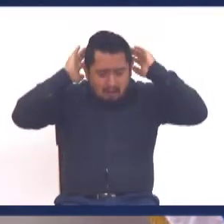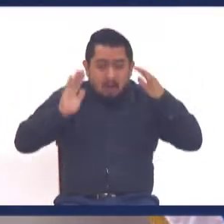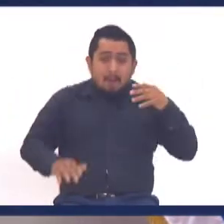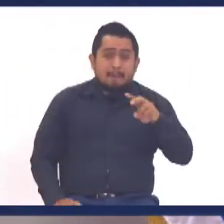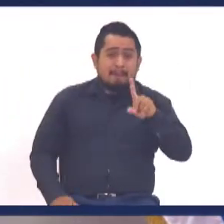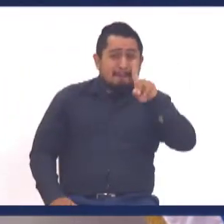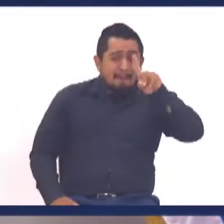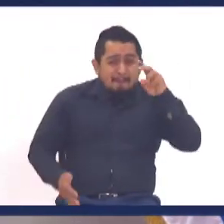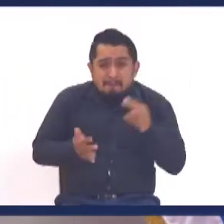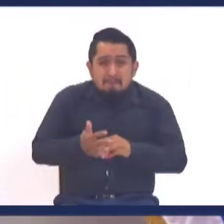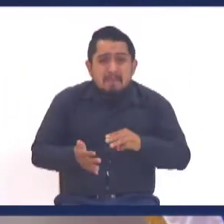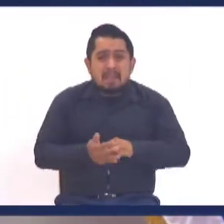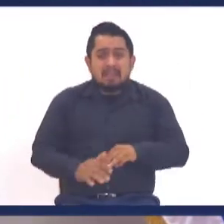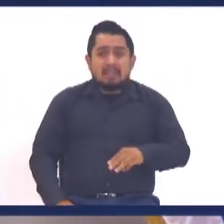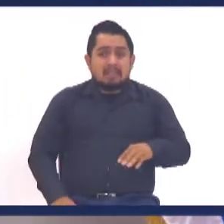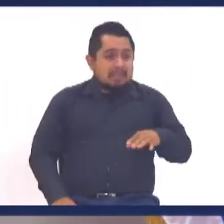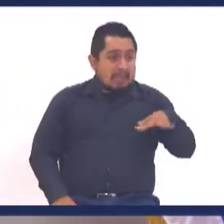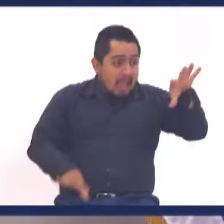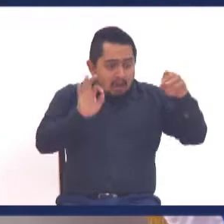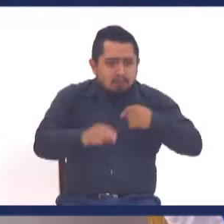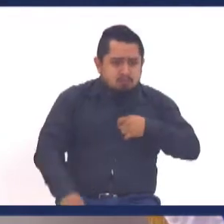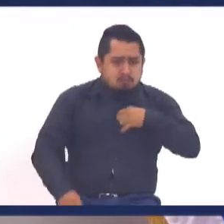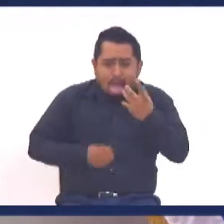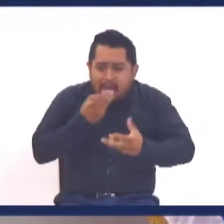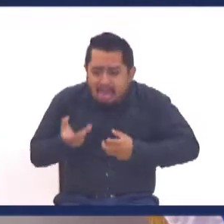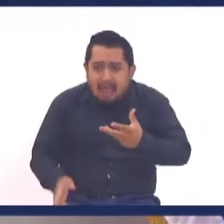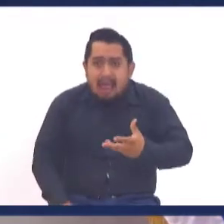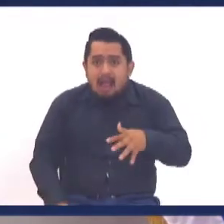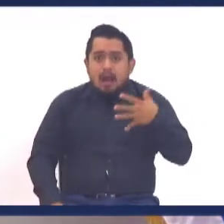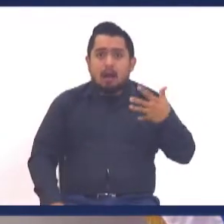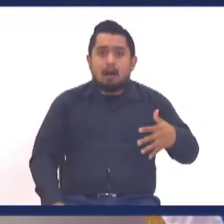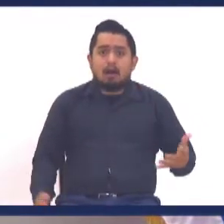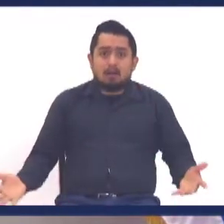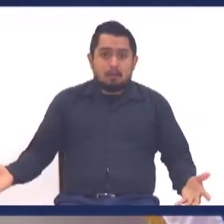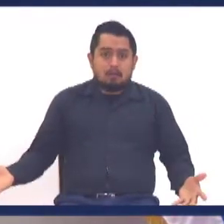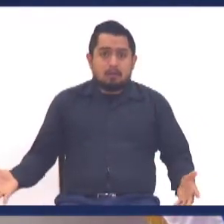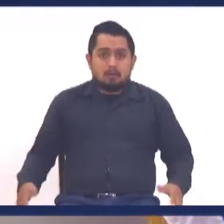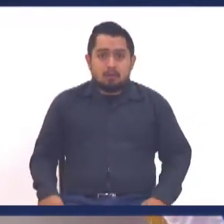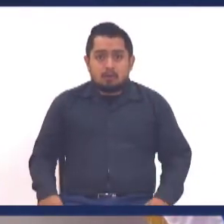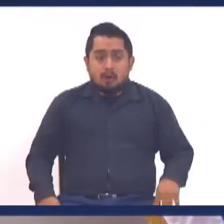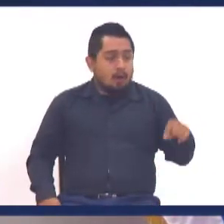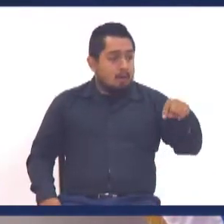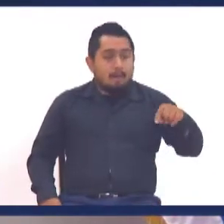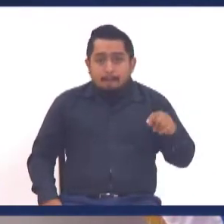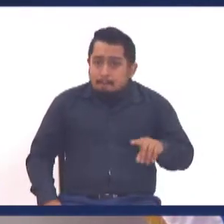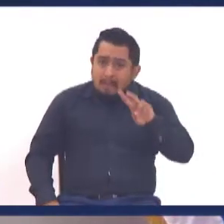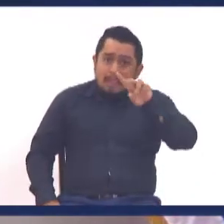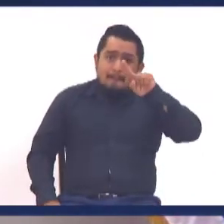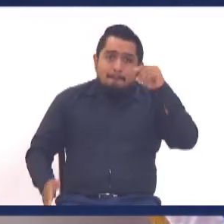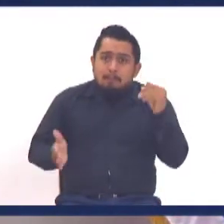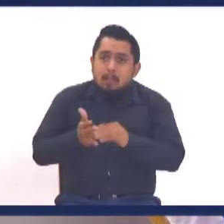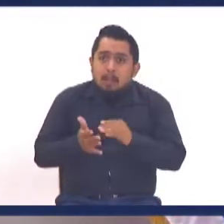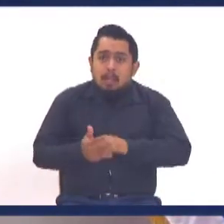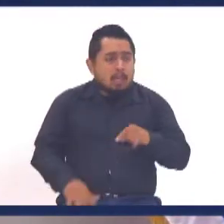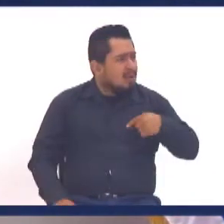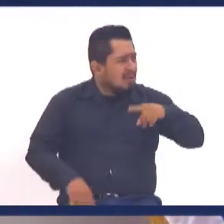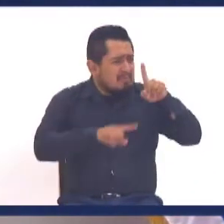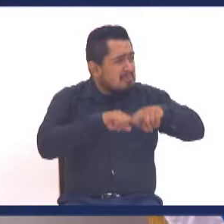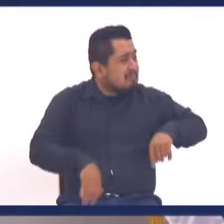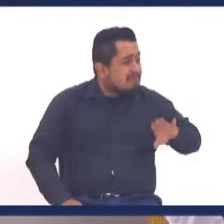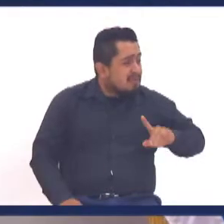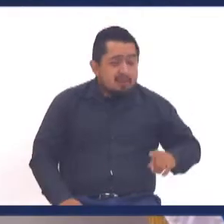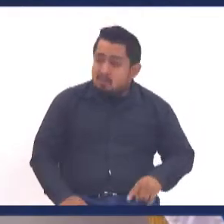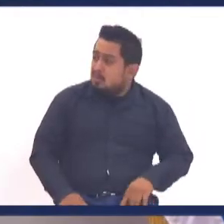uno está vomitando de gomita claro mi reflexión hoy no se pueden y porque no se